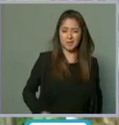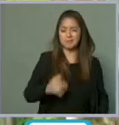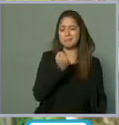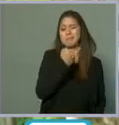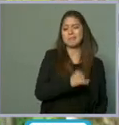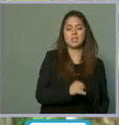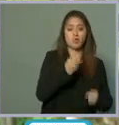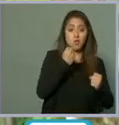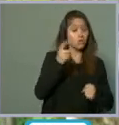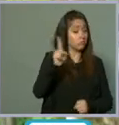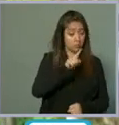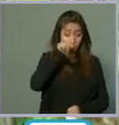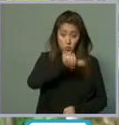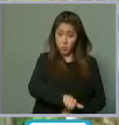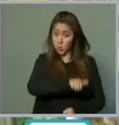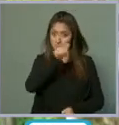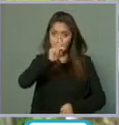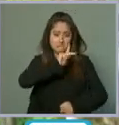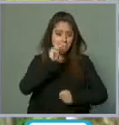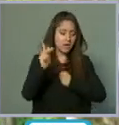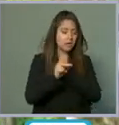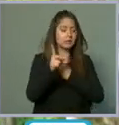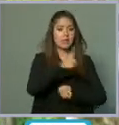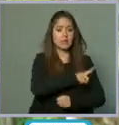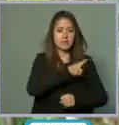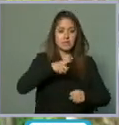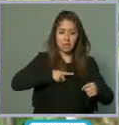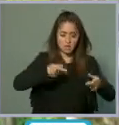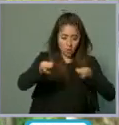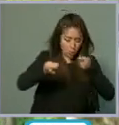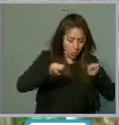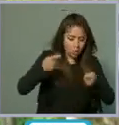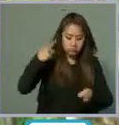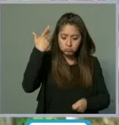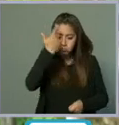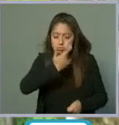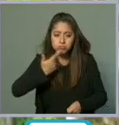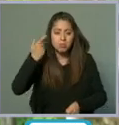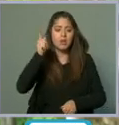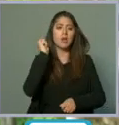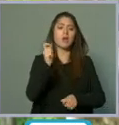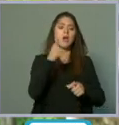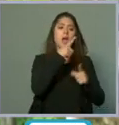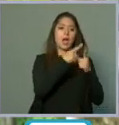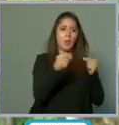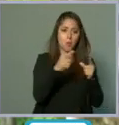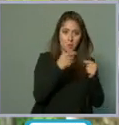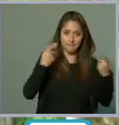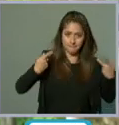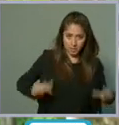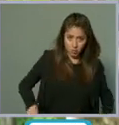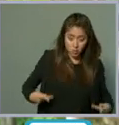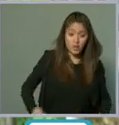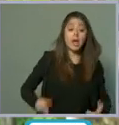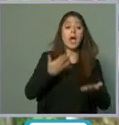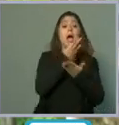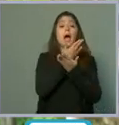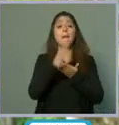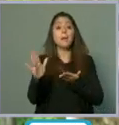otro país, el control de calidad siempre debe de ser manejado con los japoneses. El estándar yo creo que llevan los